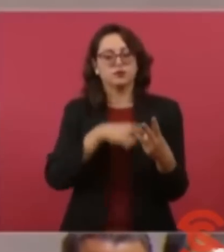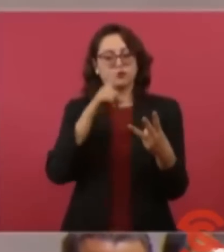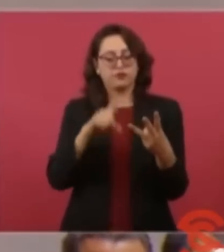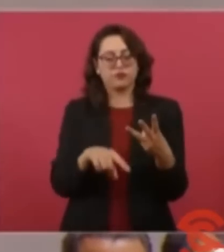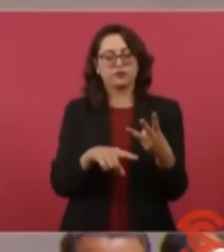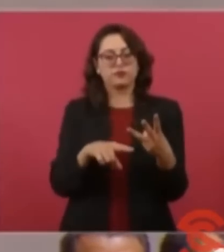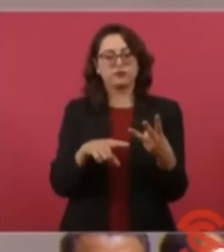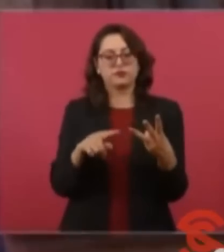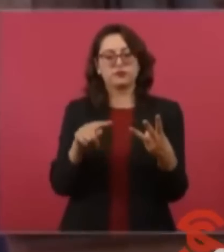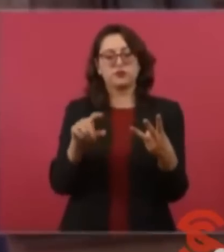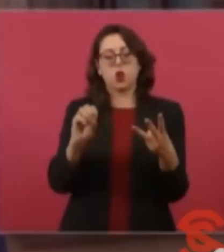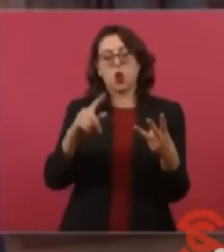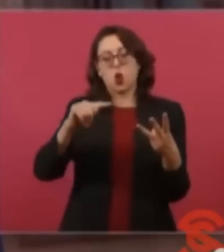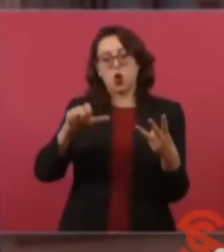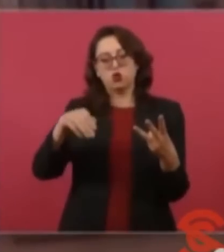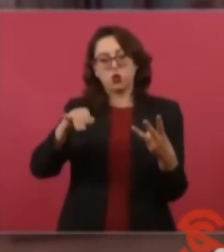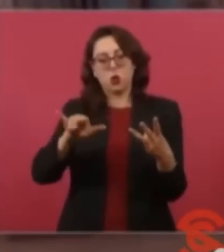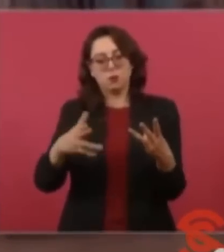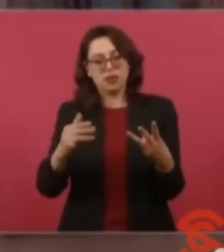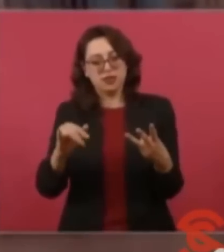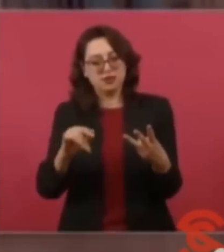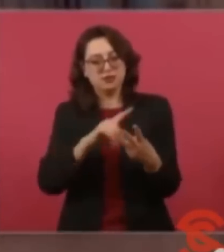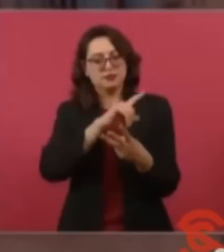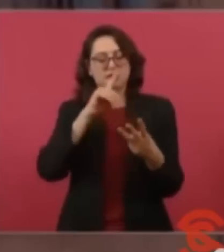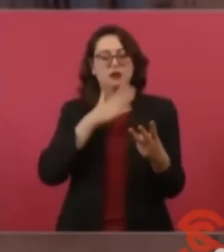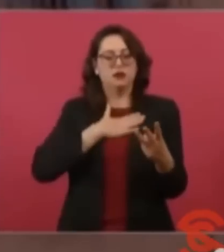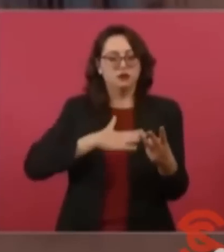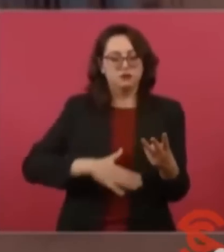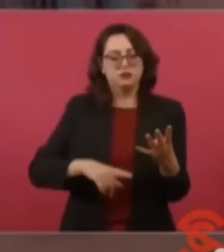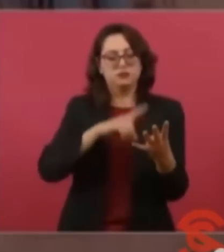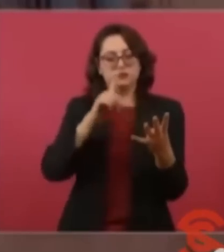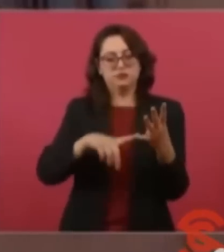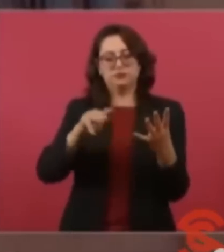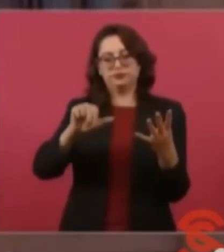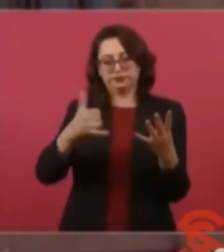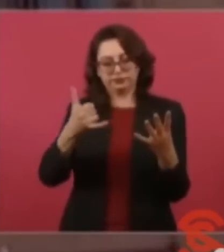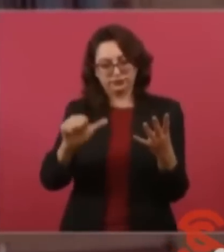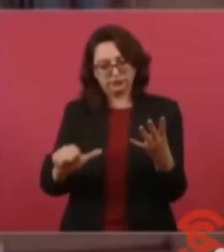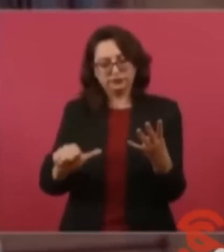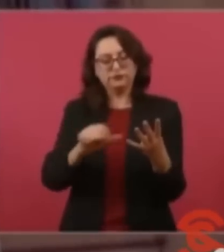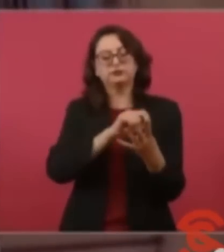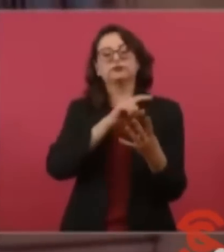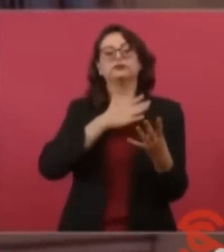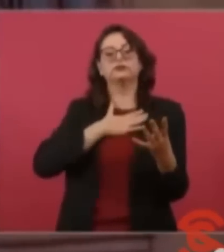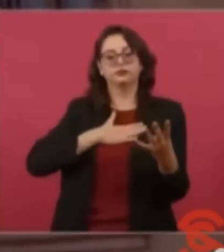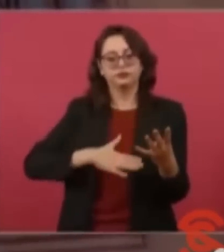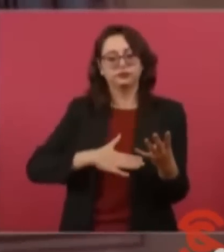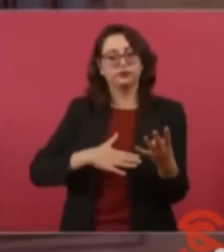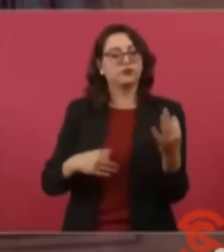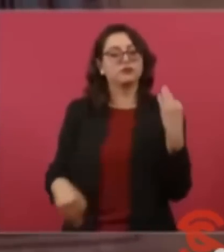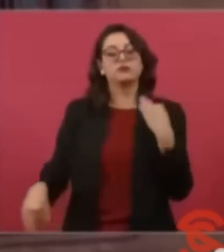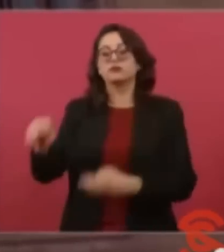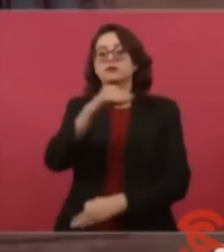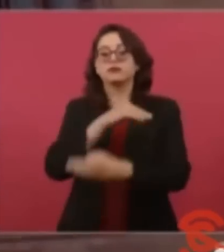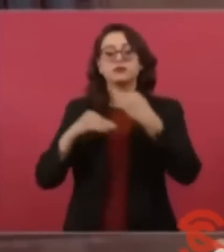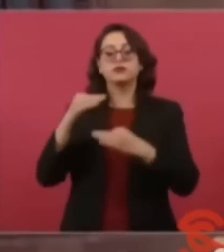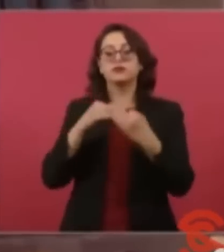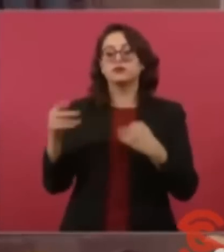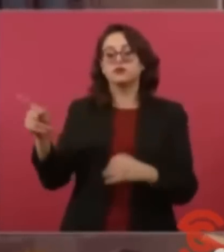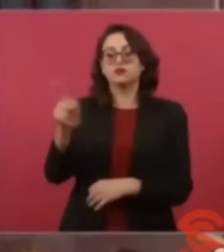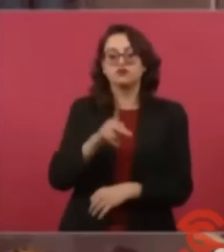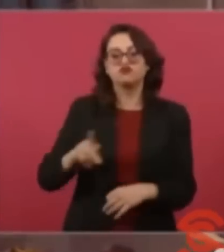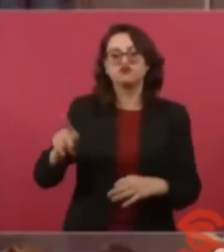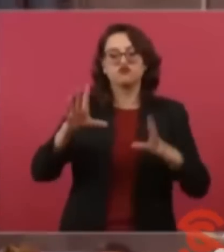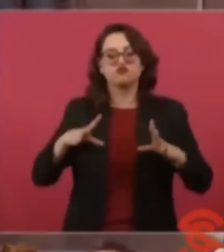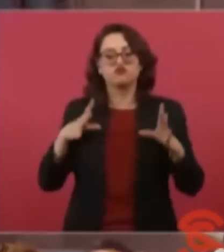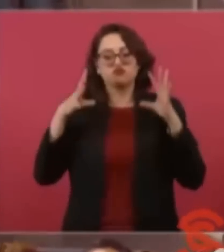al pueblo otomí, al pueblo maya, a todos los pueblos